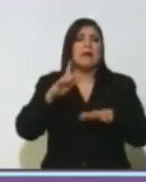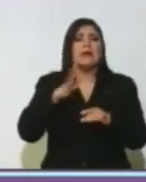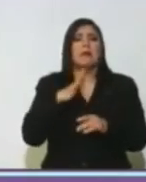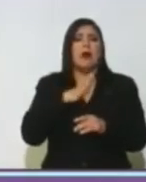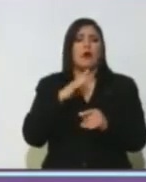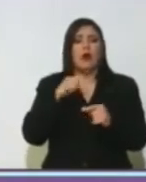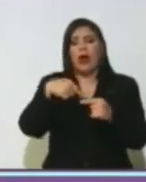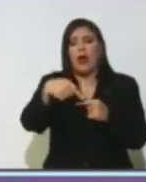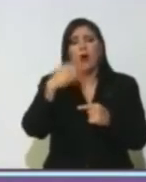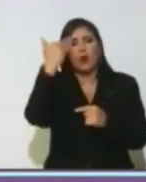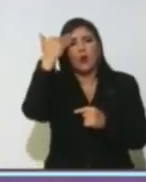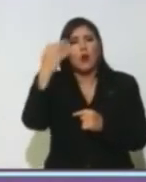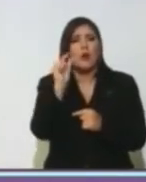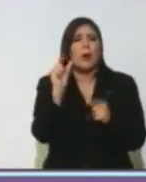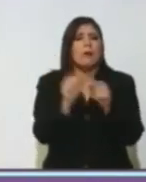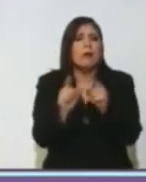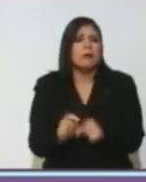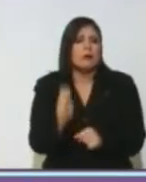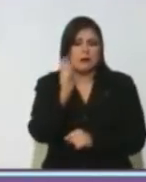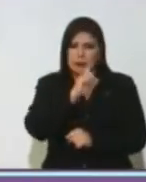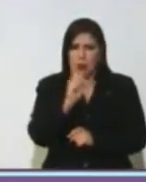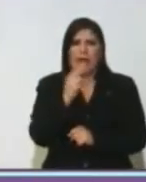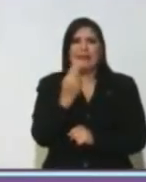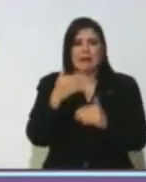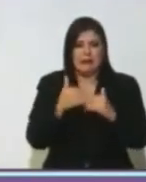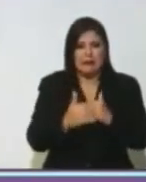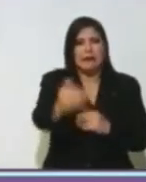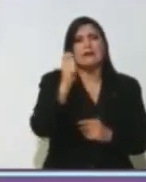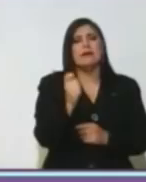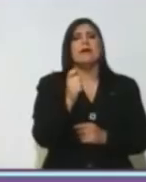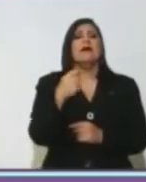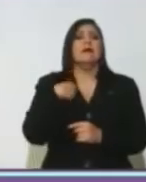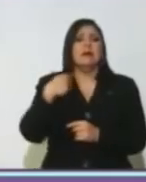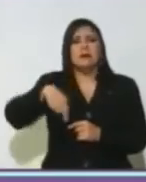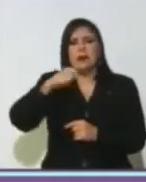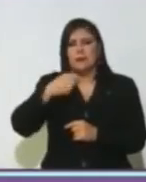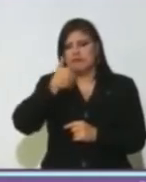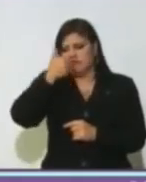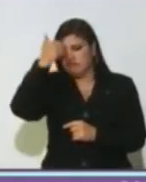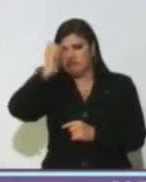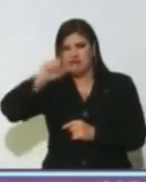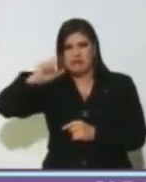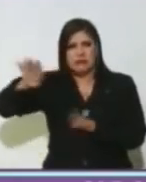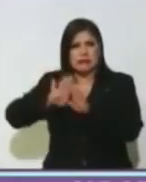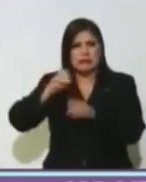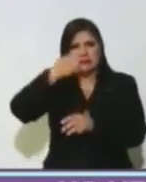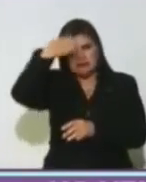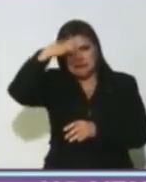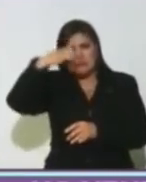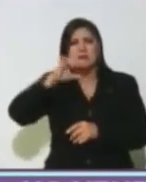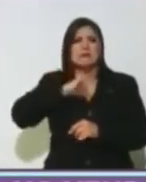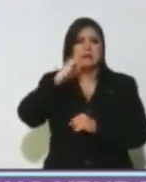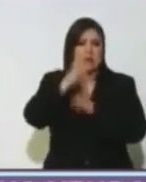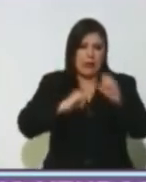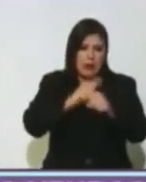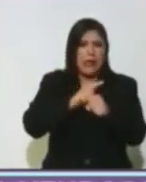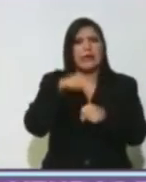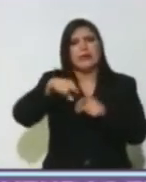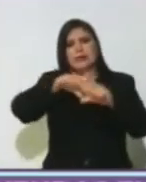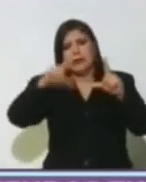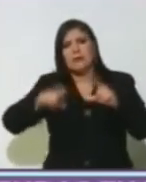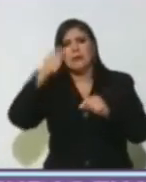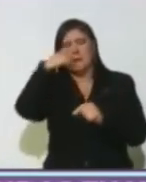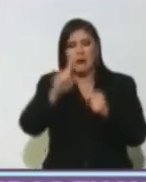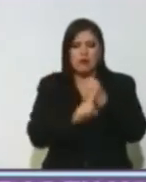por eso he diseñado junto con los mejores los expertos a nivel nacional e internacional en problemáticas de ciudad